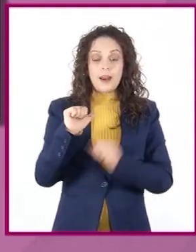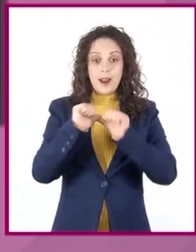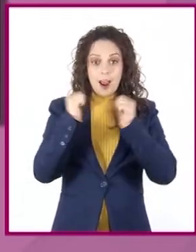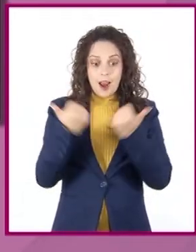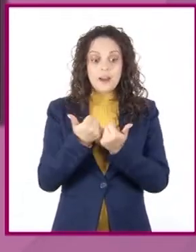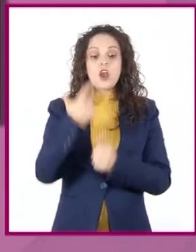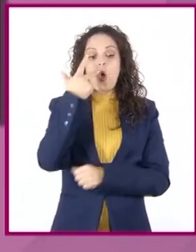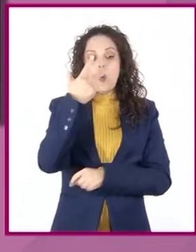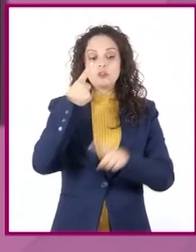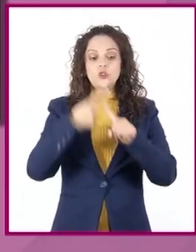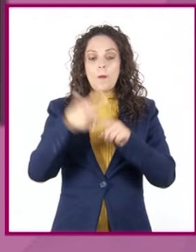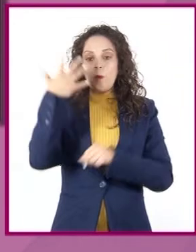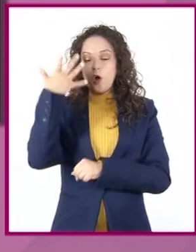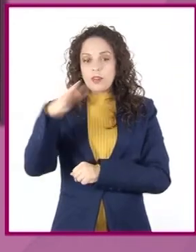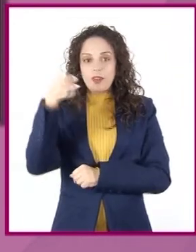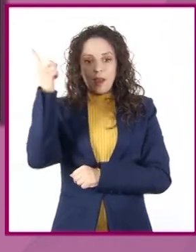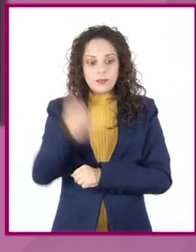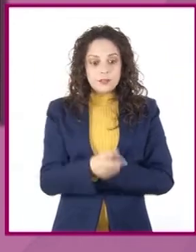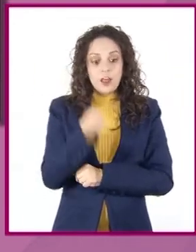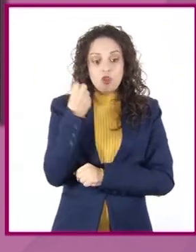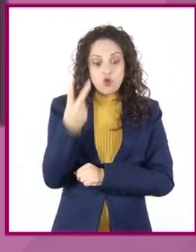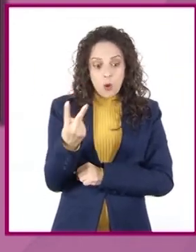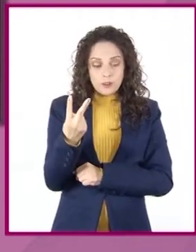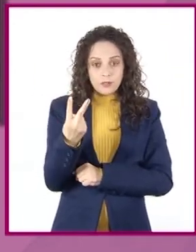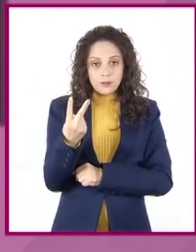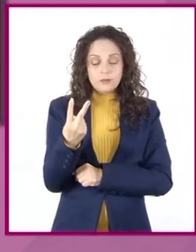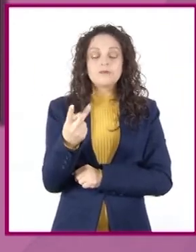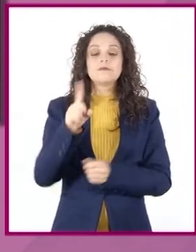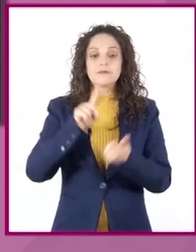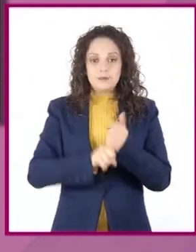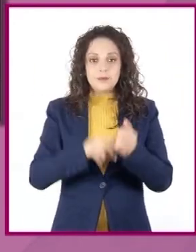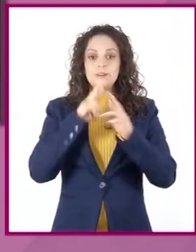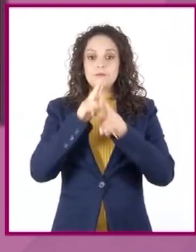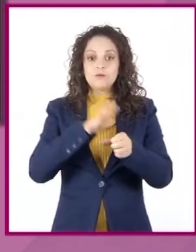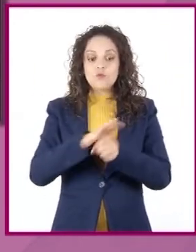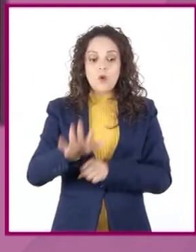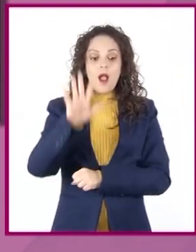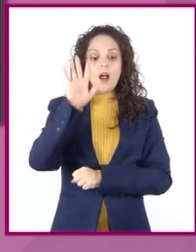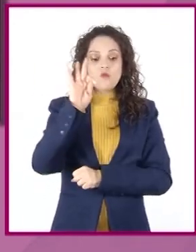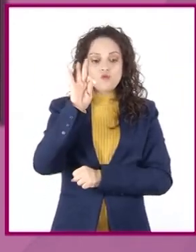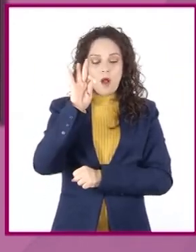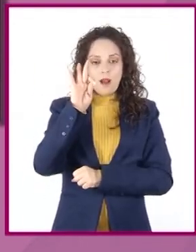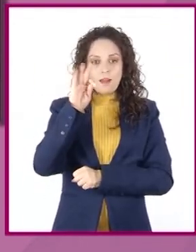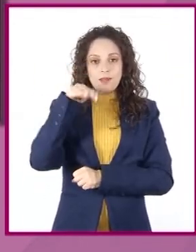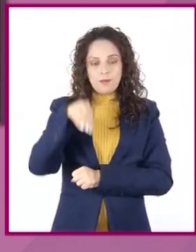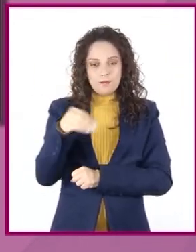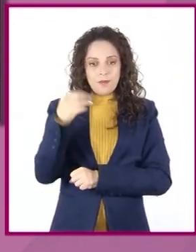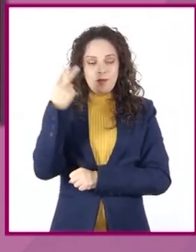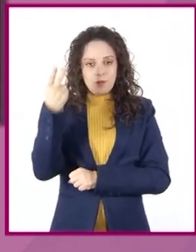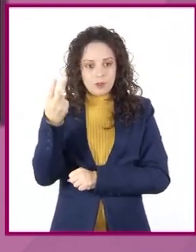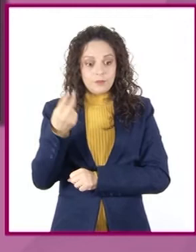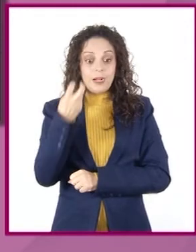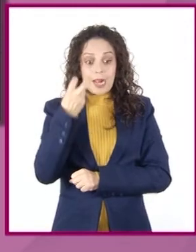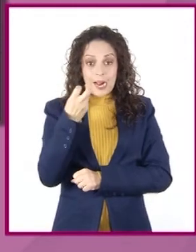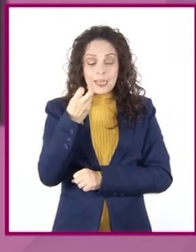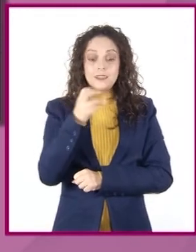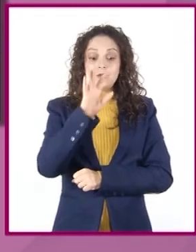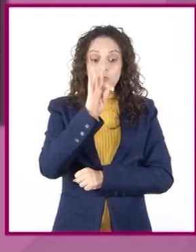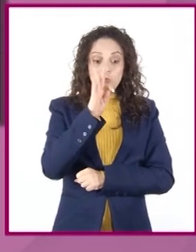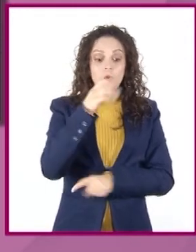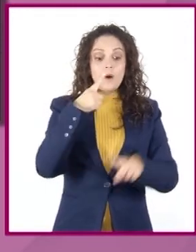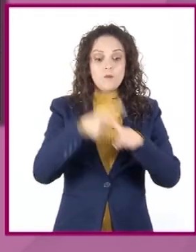de la base igual a 40 metros cuadrados. Ahora multiplicamos el área de la base por la